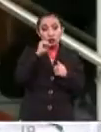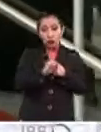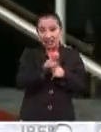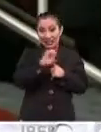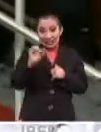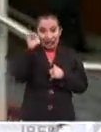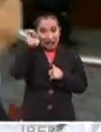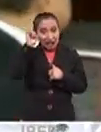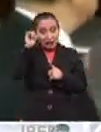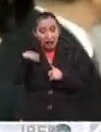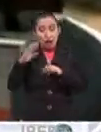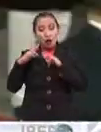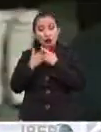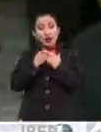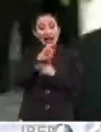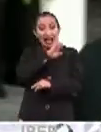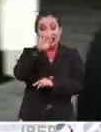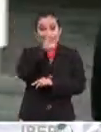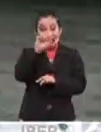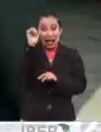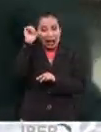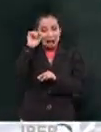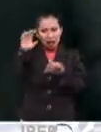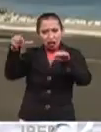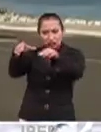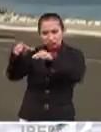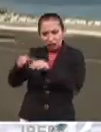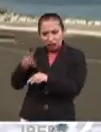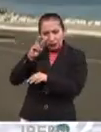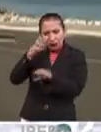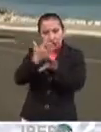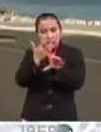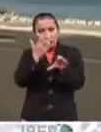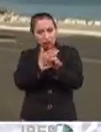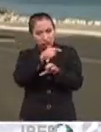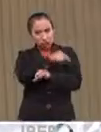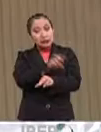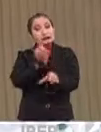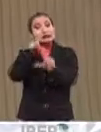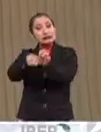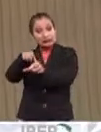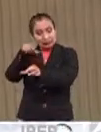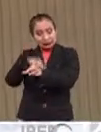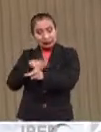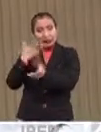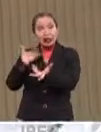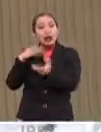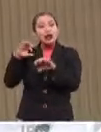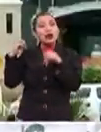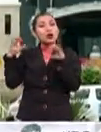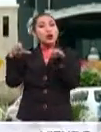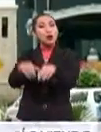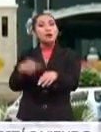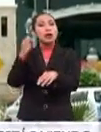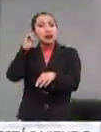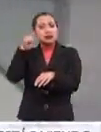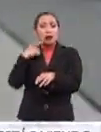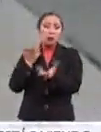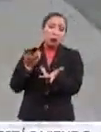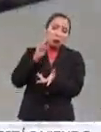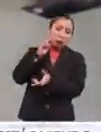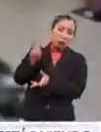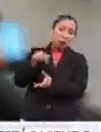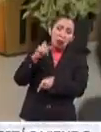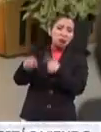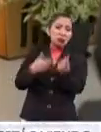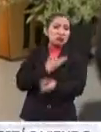Sudeste de Asia y la Cumbre del Este de Asia, y hemos visto que Estados Unidos, a pesar de que pertenece a la Cumbre del Este de Asia, pues sí le dio un muy bajo perfil.